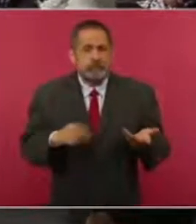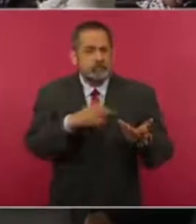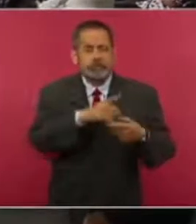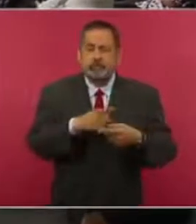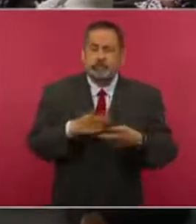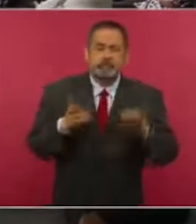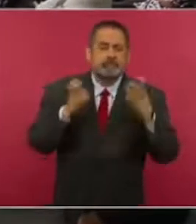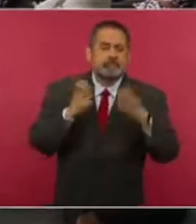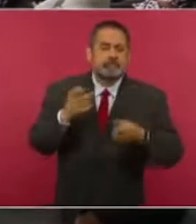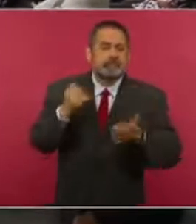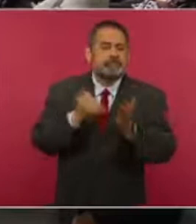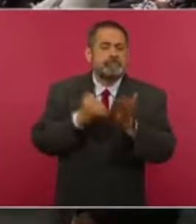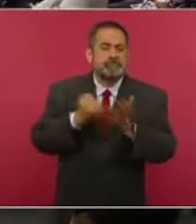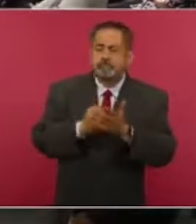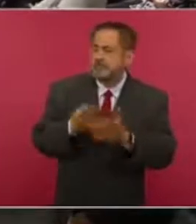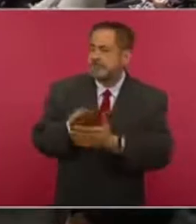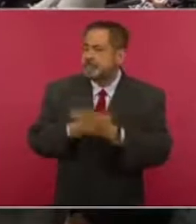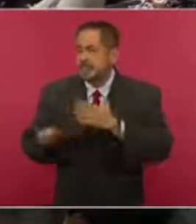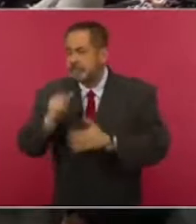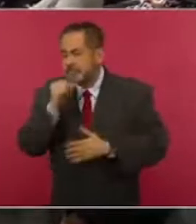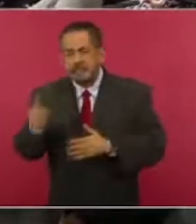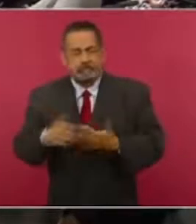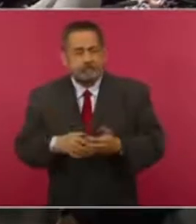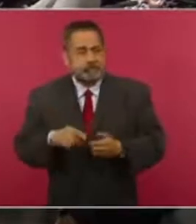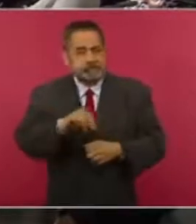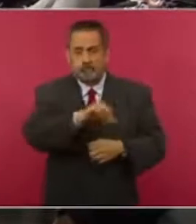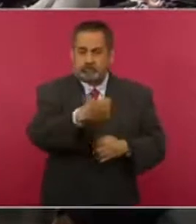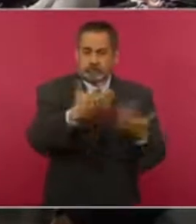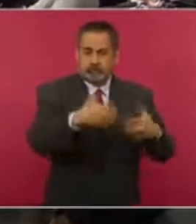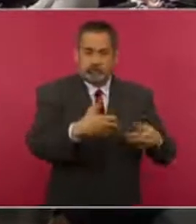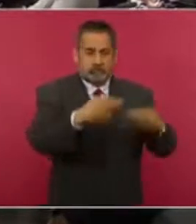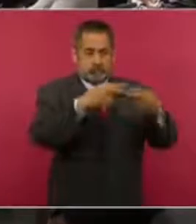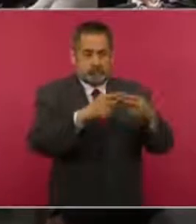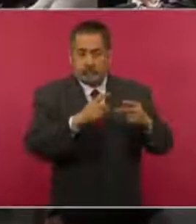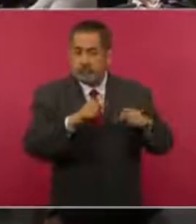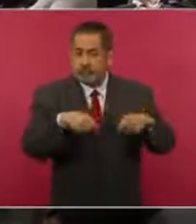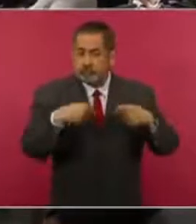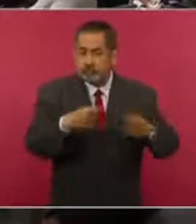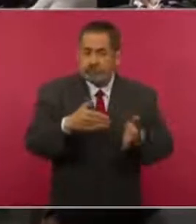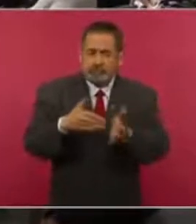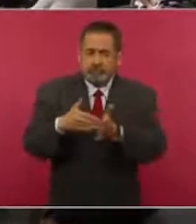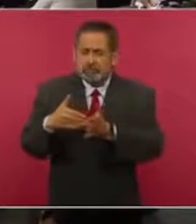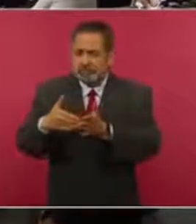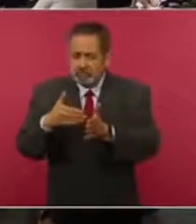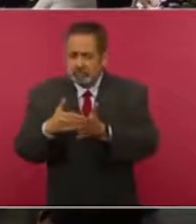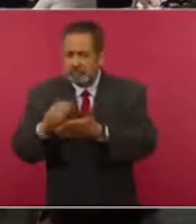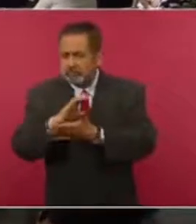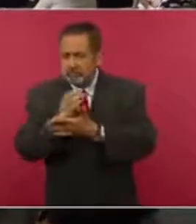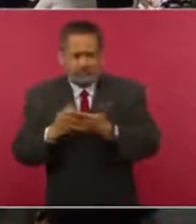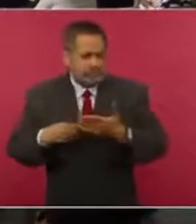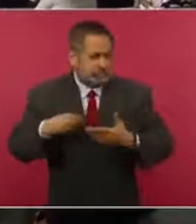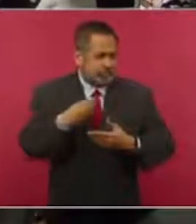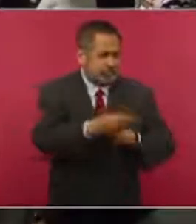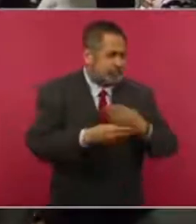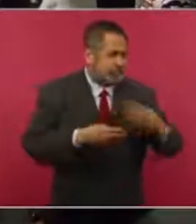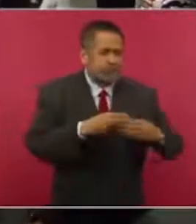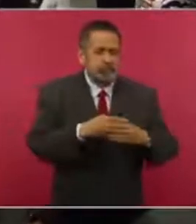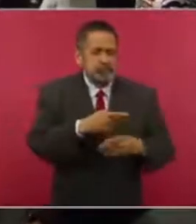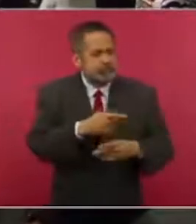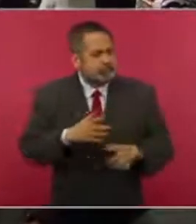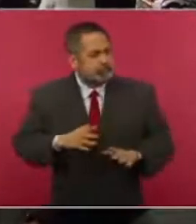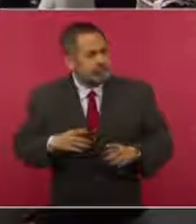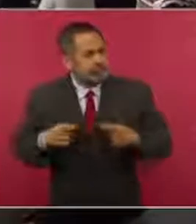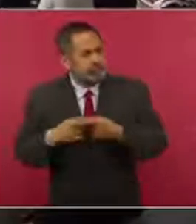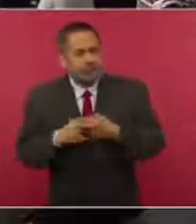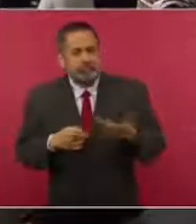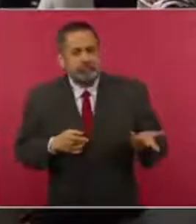fiscal. Chemsal Holding, que recientemente obtuvo millonarios contratos en un claro conflicto de intereses